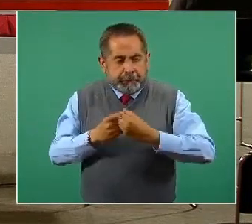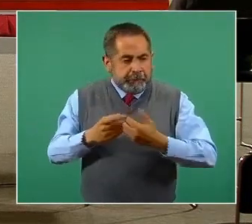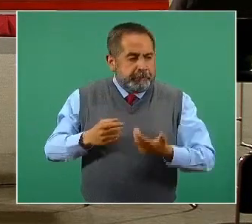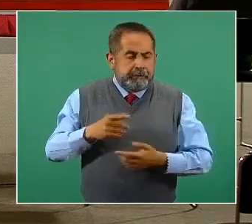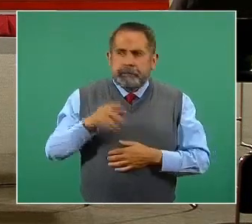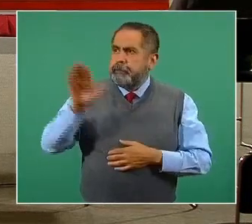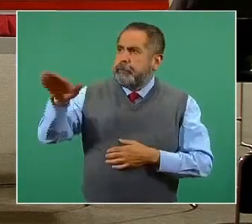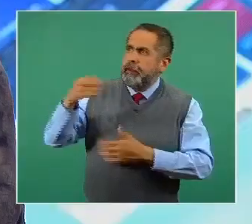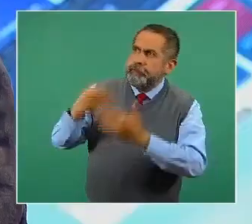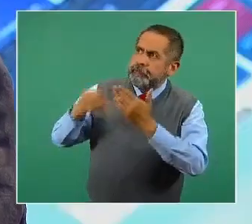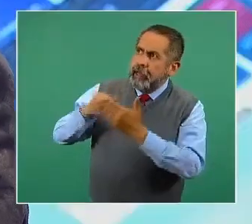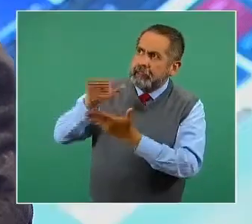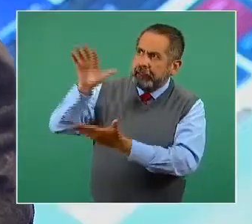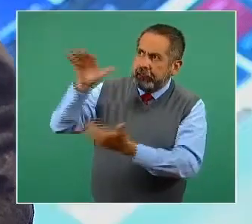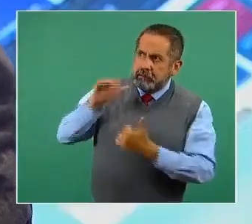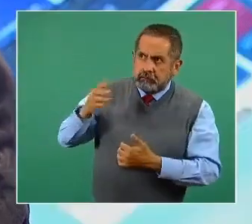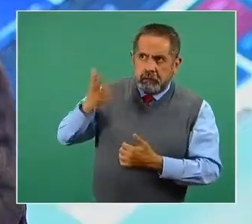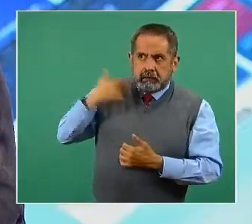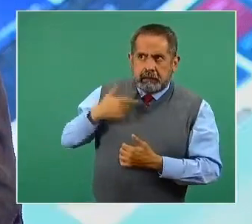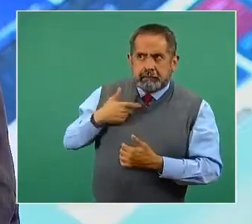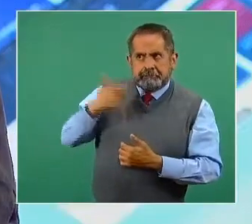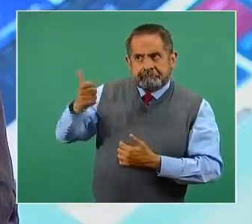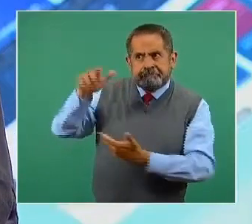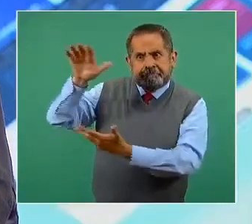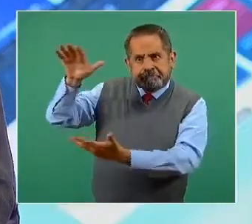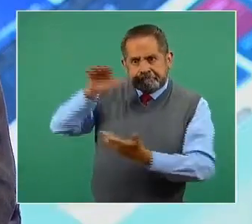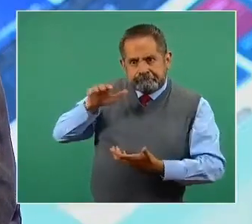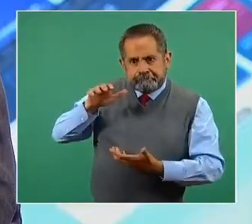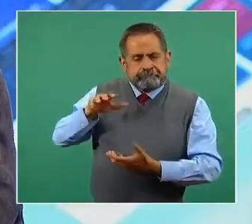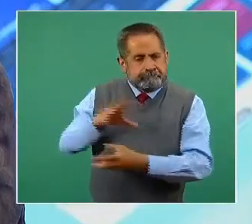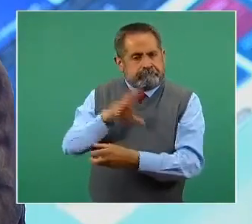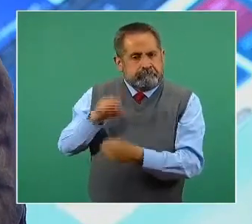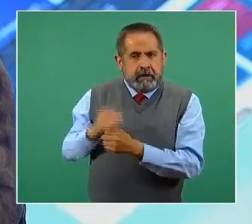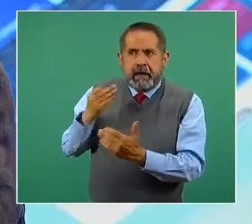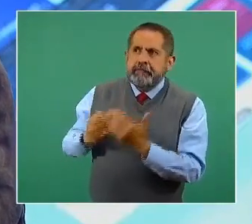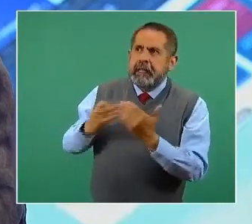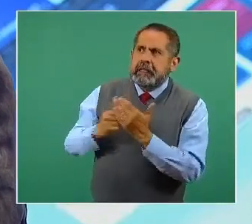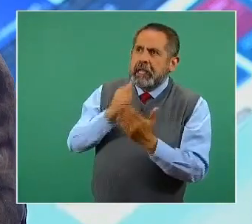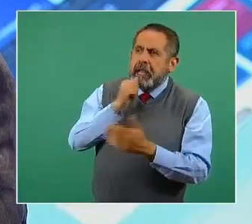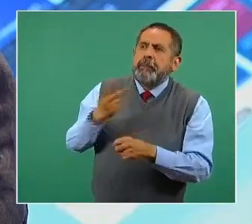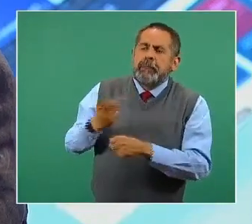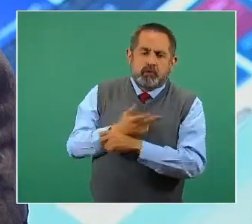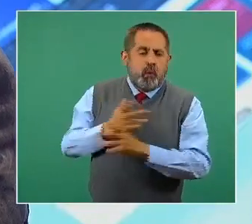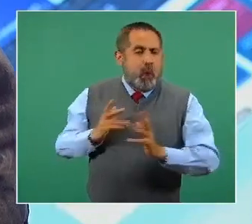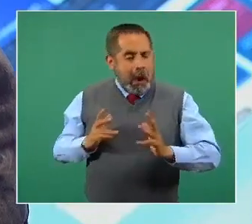pendiente que tenemos o que tienen ellos de entregarnos las dosis de vacuna contratadas,